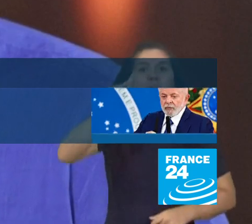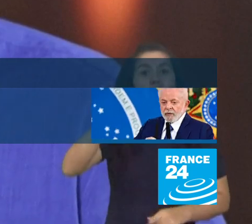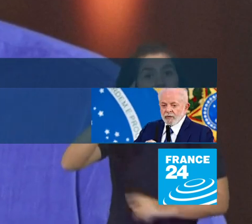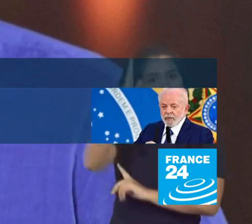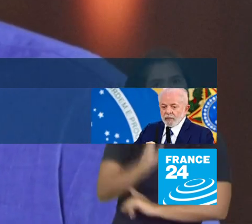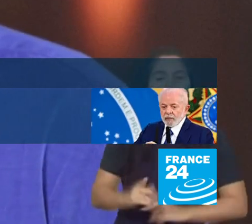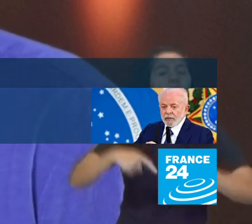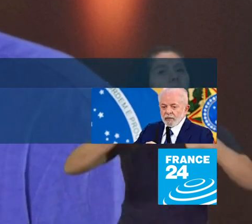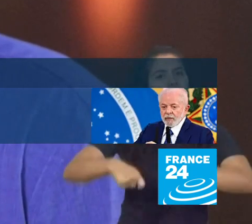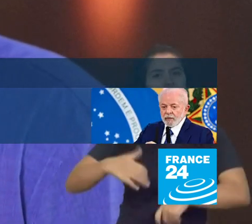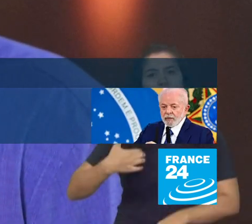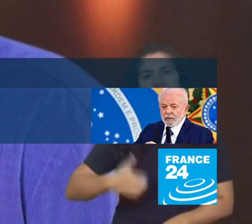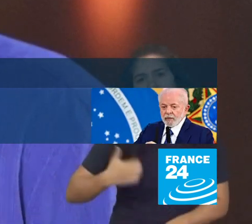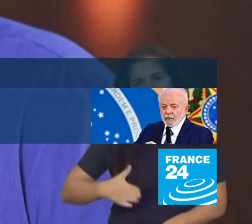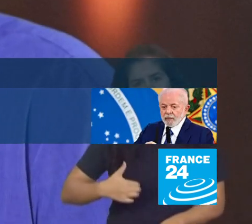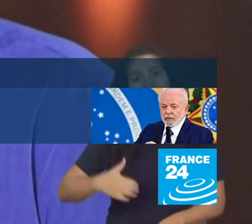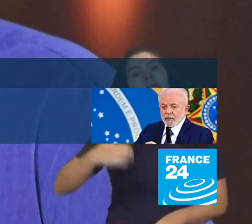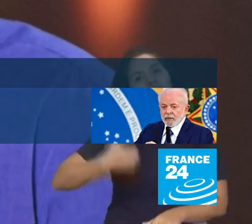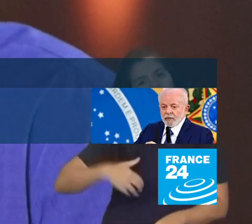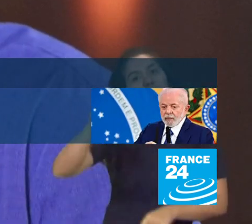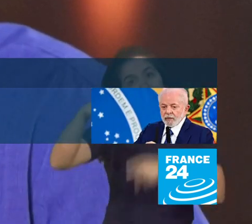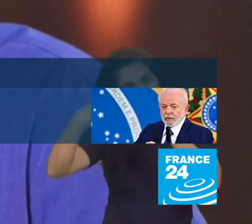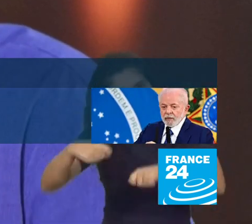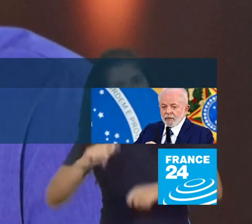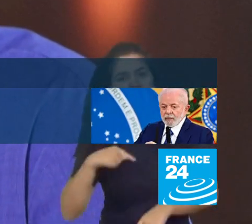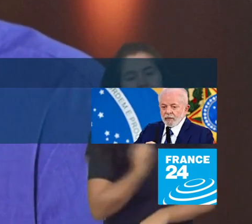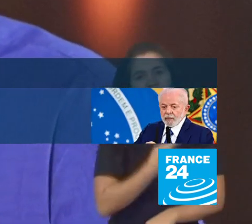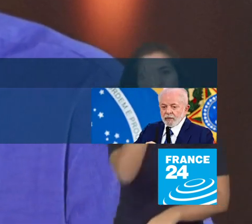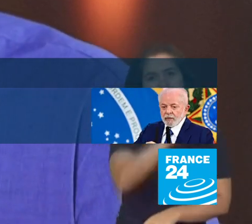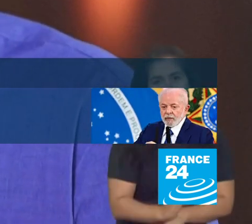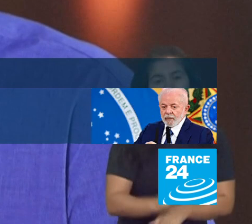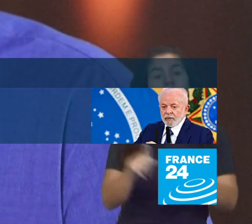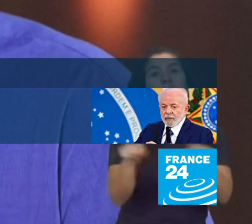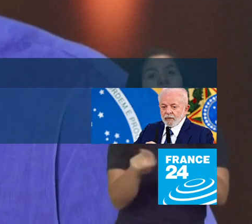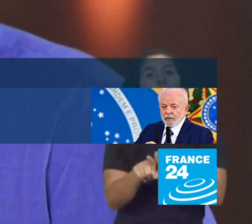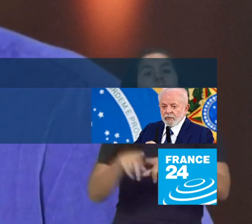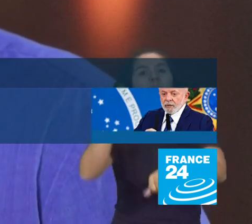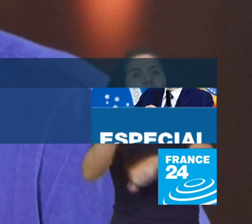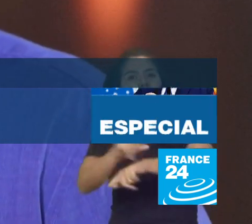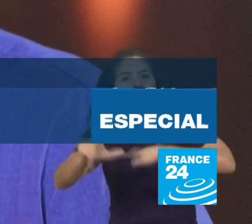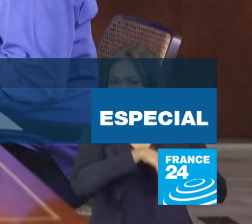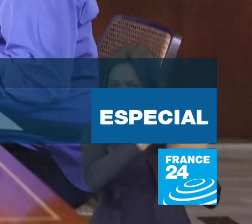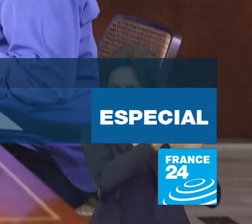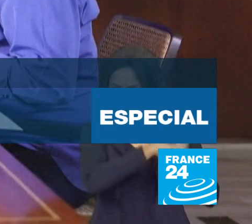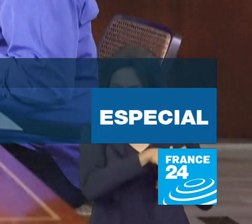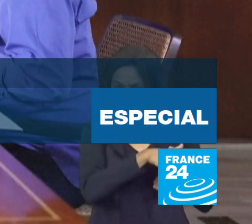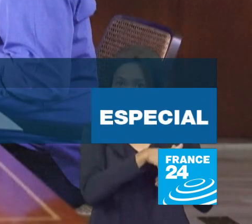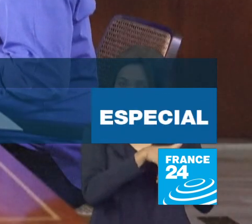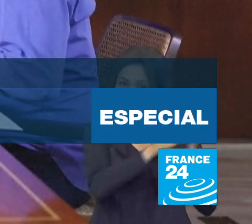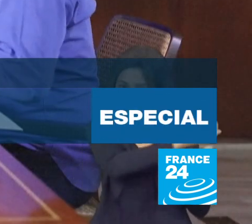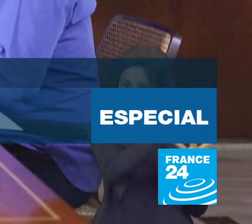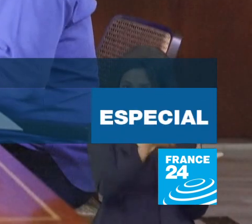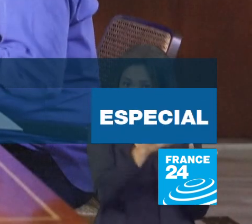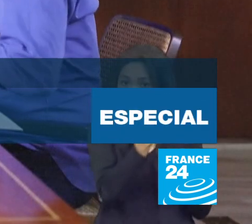39o ministerio con más costo público más empleados y demás y ha tenido que